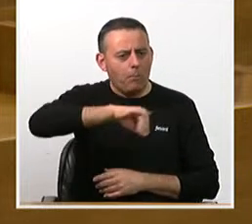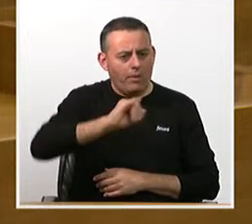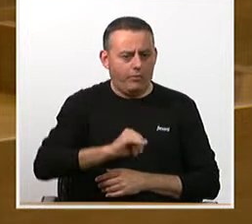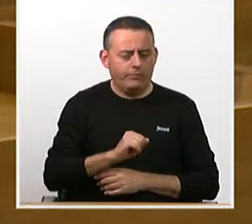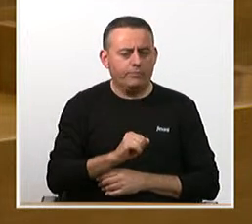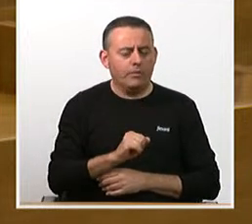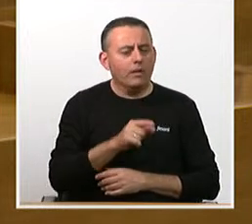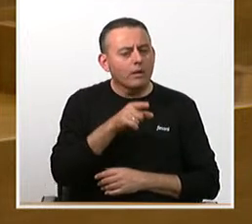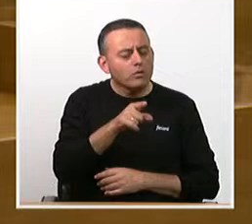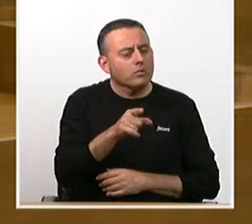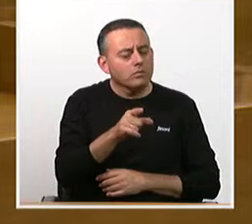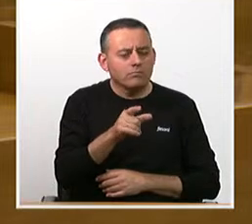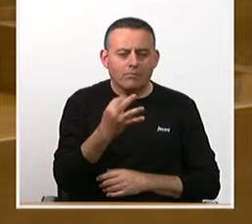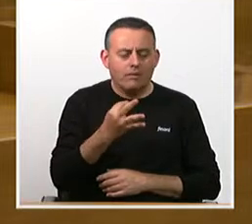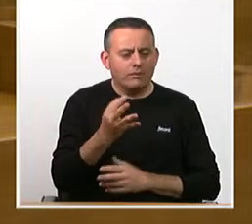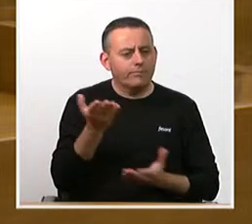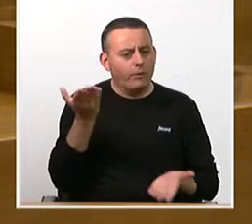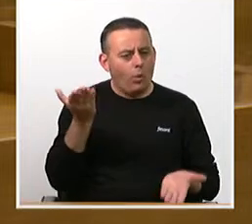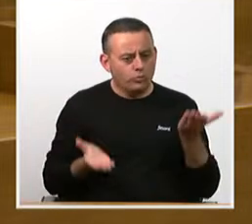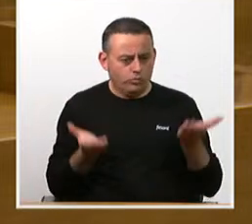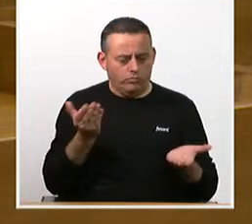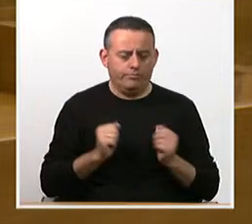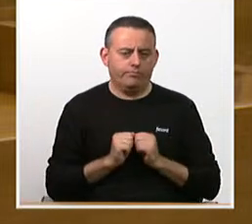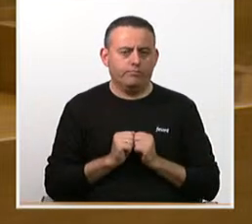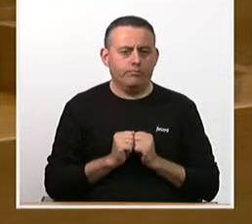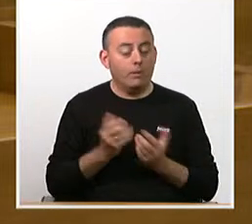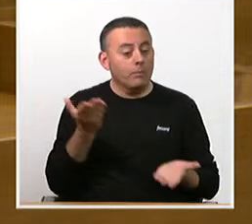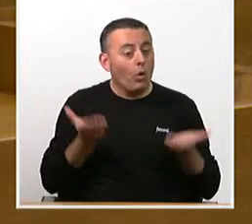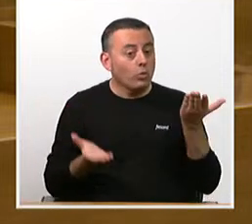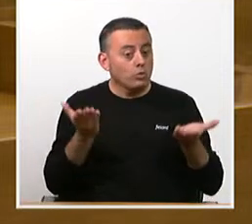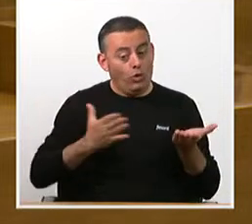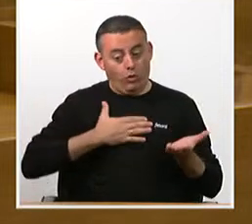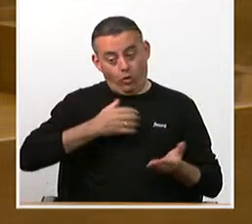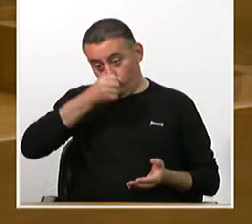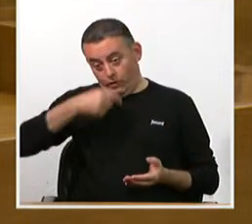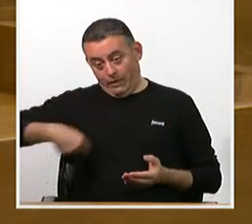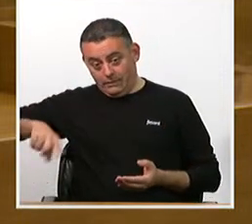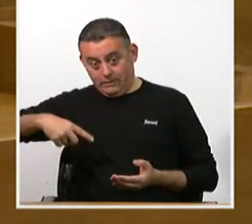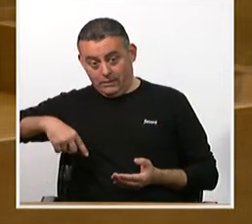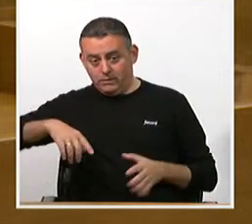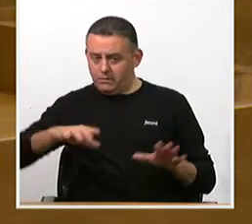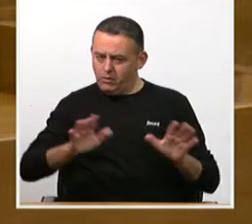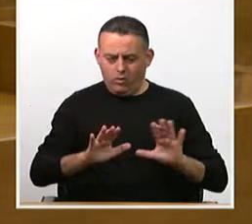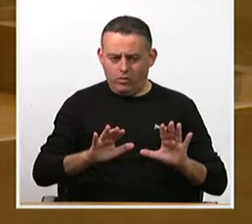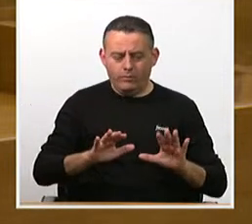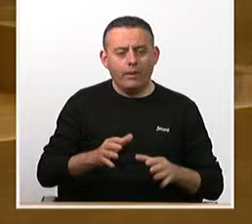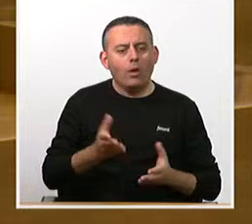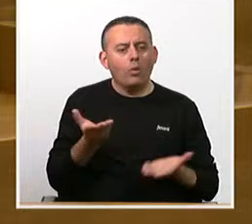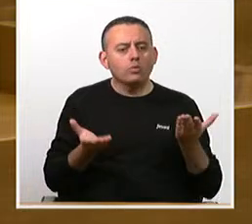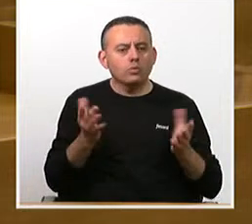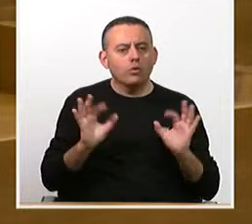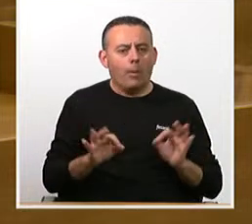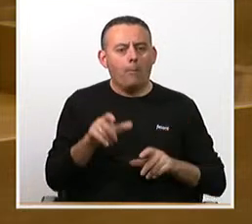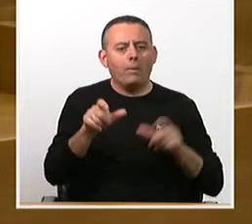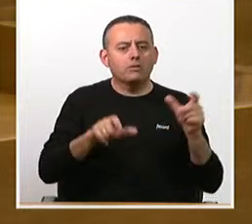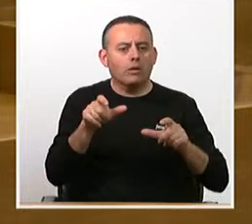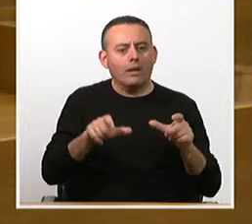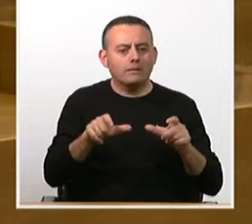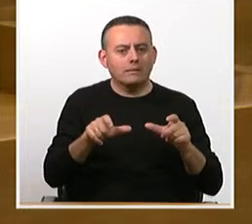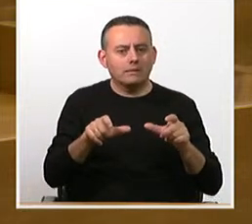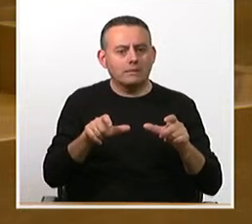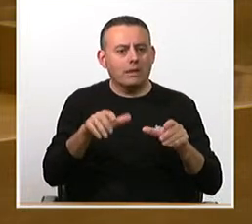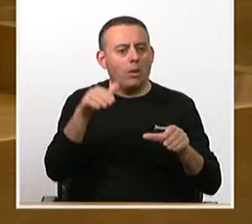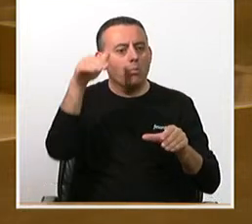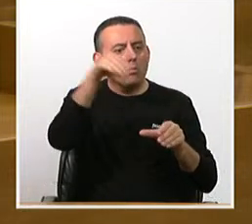socialista sino con los ciudadanos que no les han votado y que se sienten atacados y excluidos cuando les dicen que su opción es